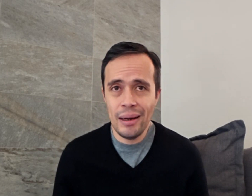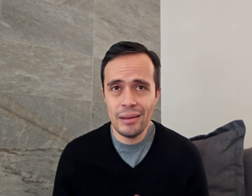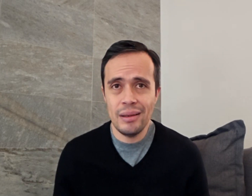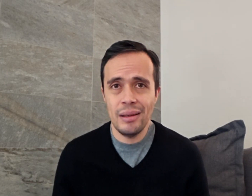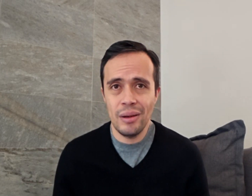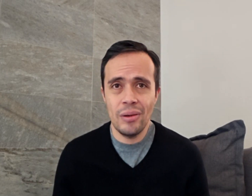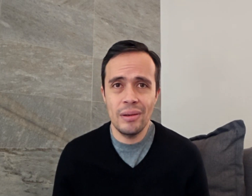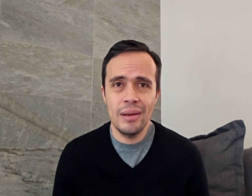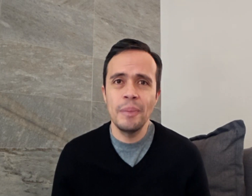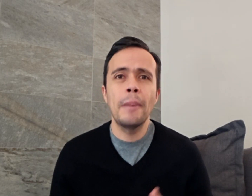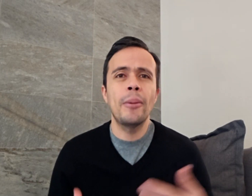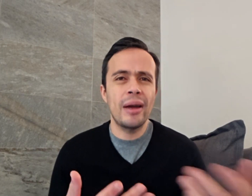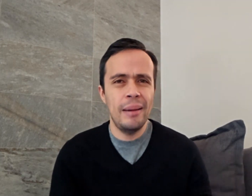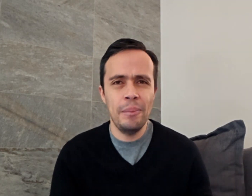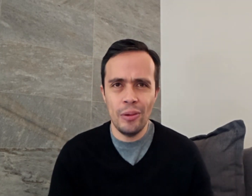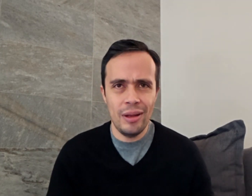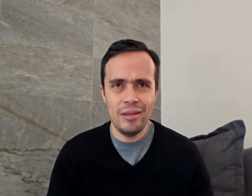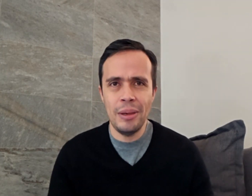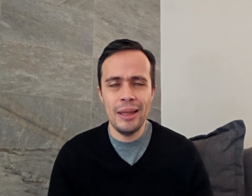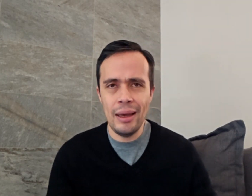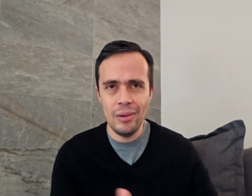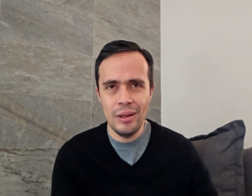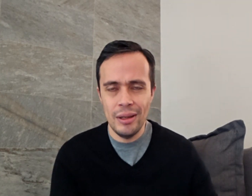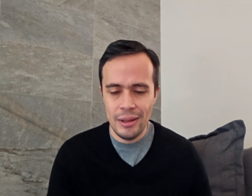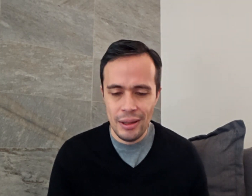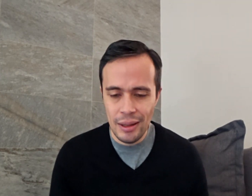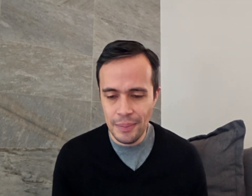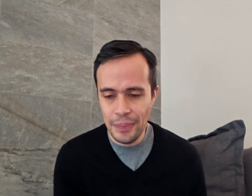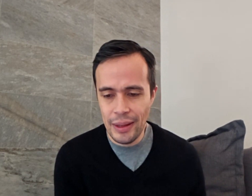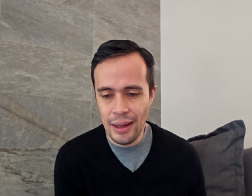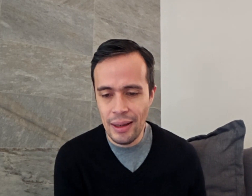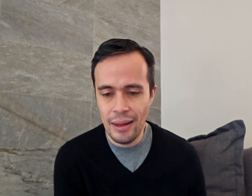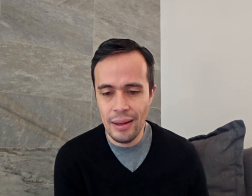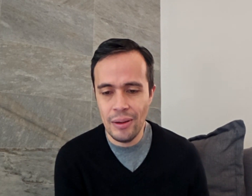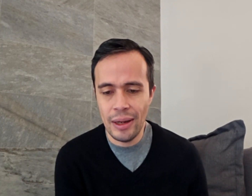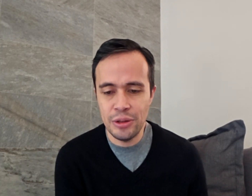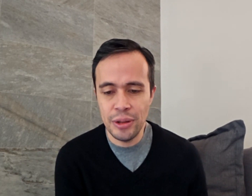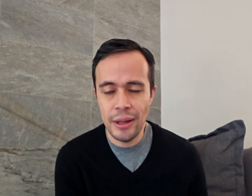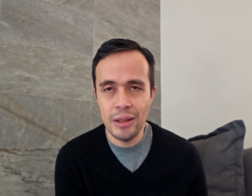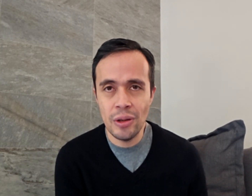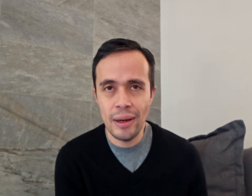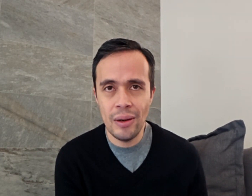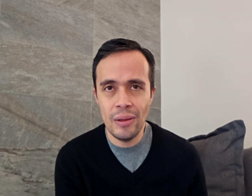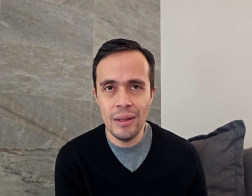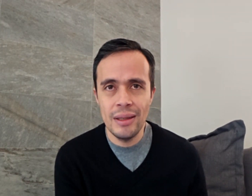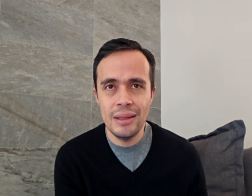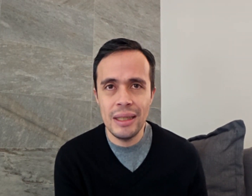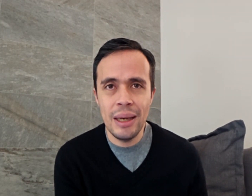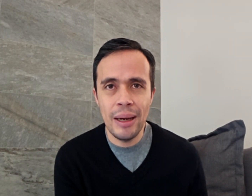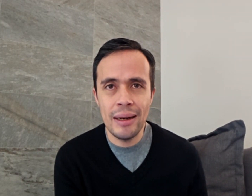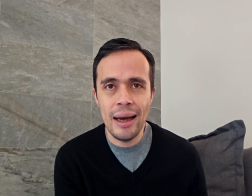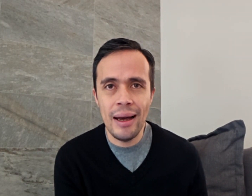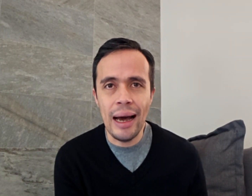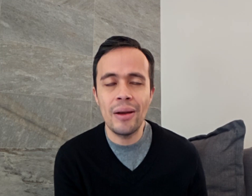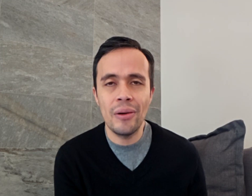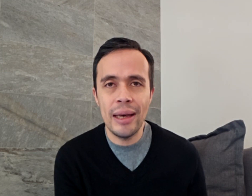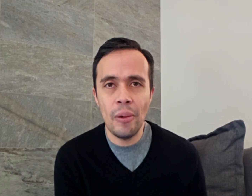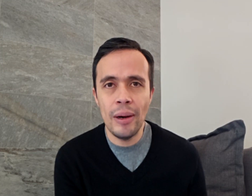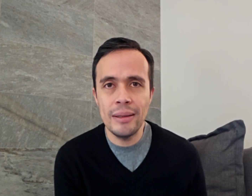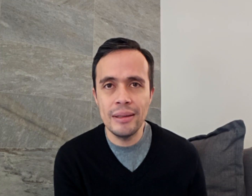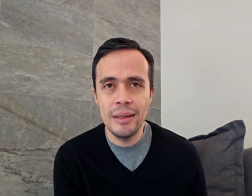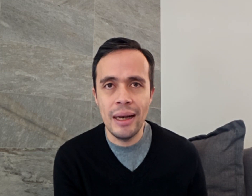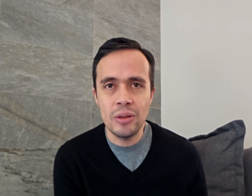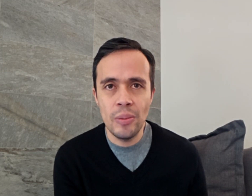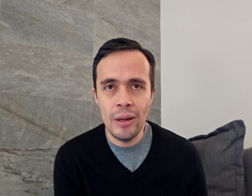de ver con, por ejemplo, ese video de lo que sucedió en el Zócalo, si llevan algo